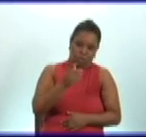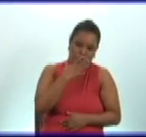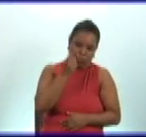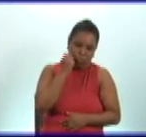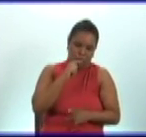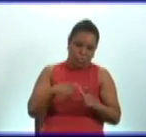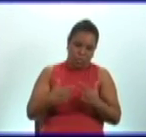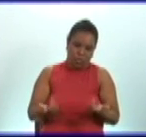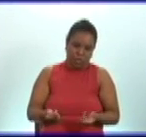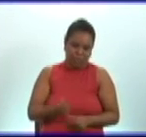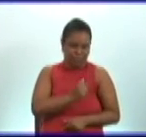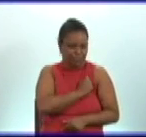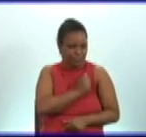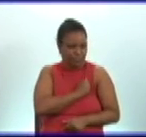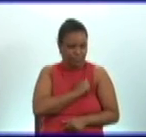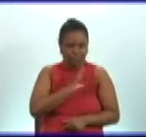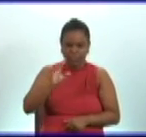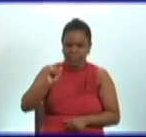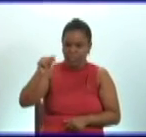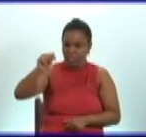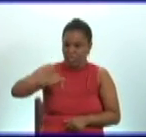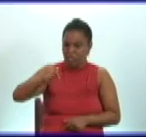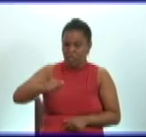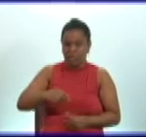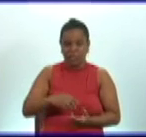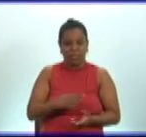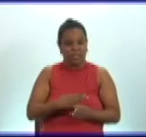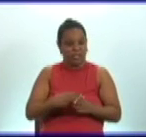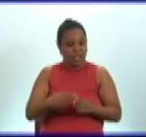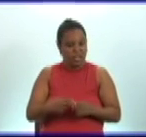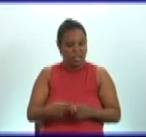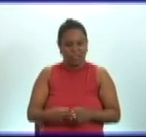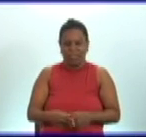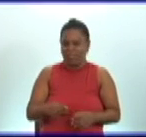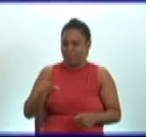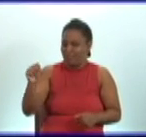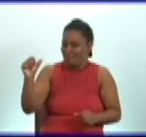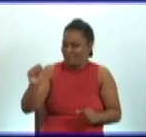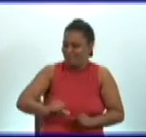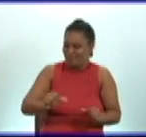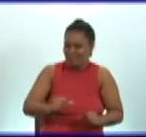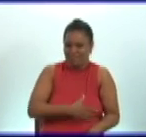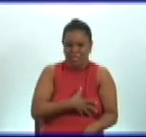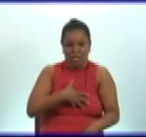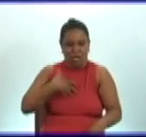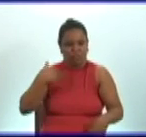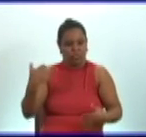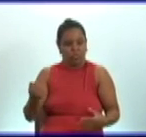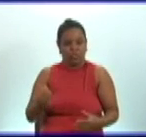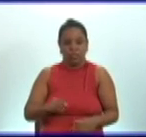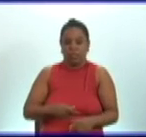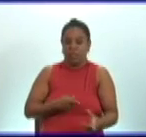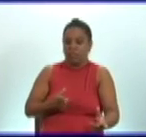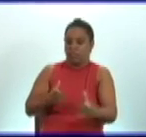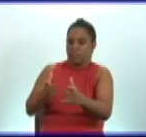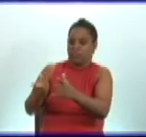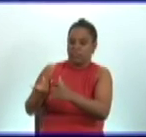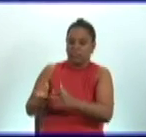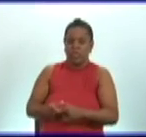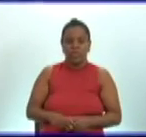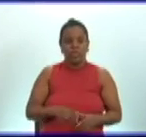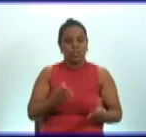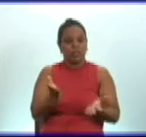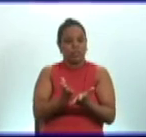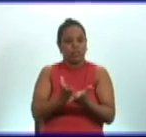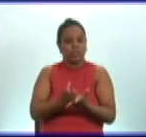tratar este suceso criminal de la historia de Cuba, que fue el fusilamiento de los estudiantes de medicina el 27 de noviembre